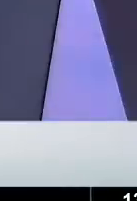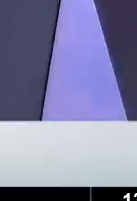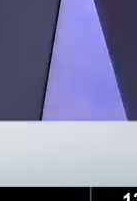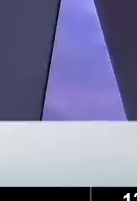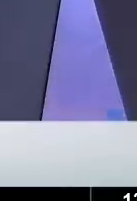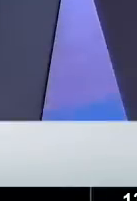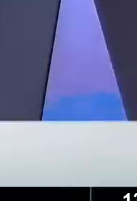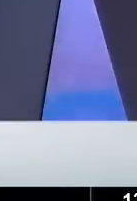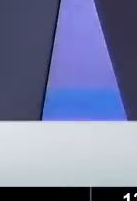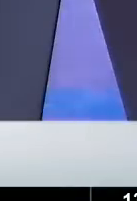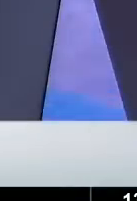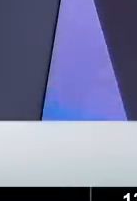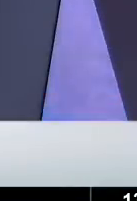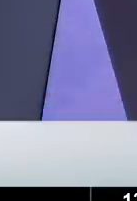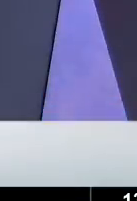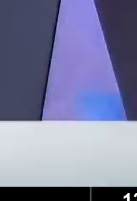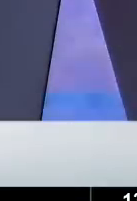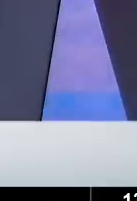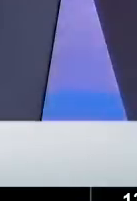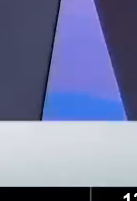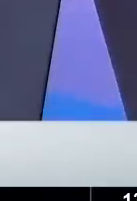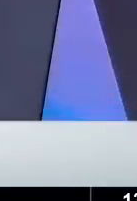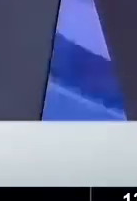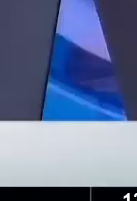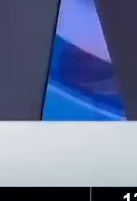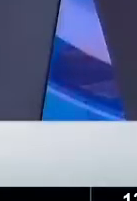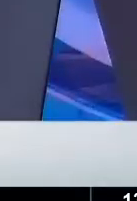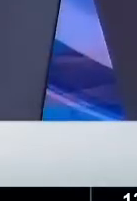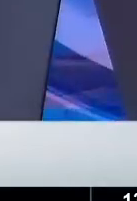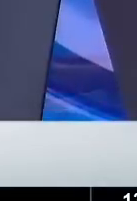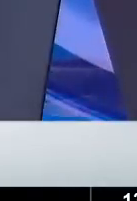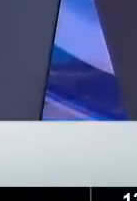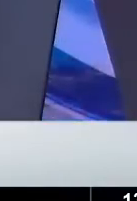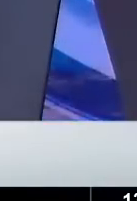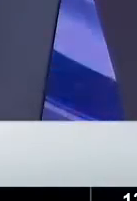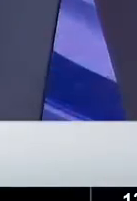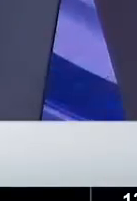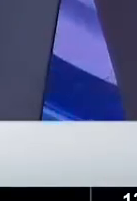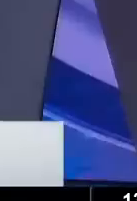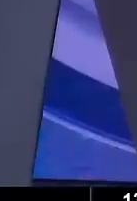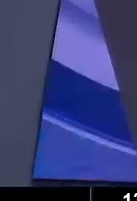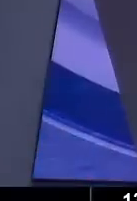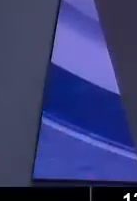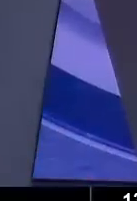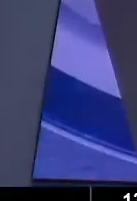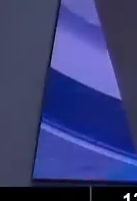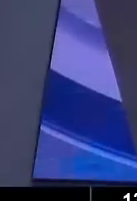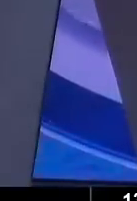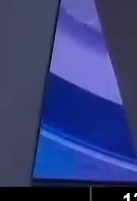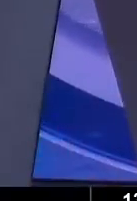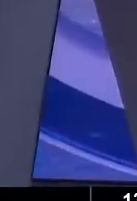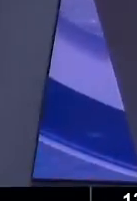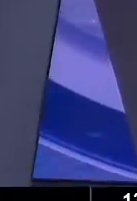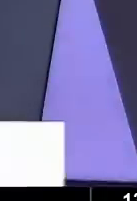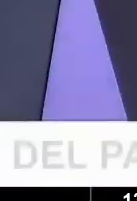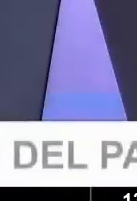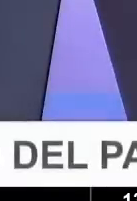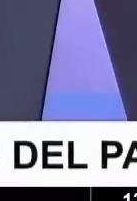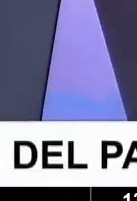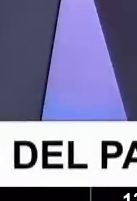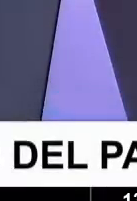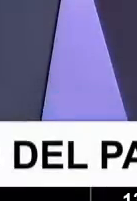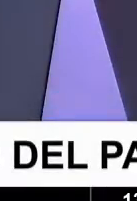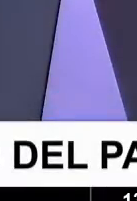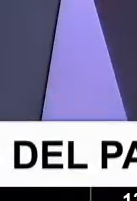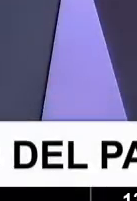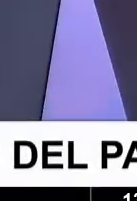barrios, comenzando precisamente por este que está en la plaza de Lo Espejo. Vamos a revisar la información. Cristian Borcos, que ha estado reporteando el tema